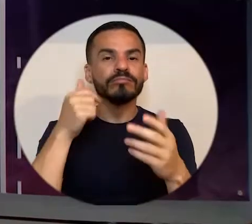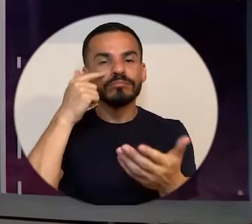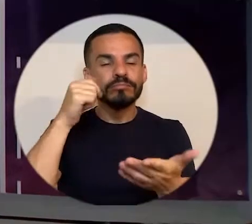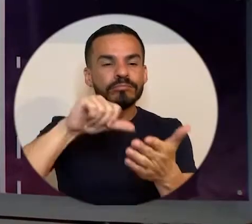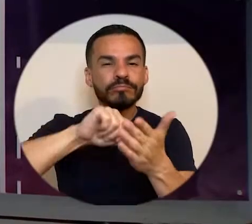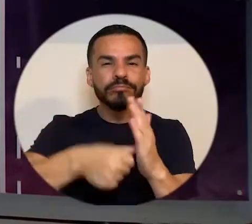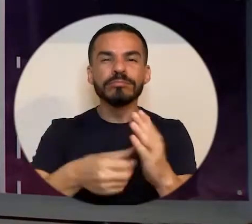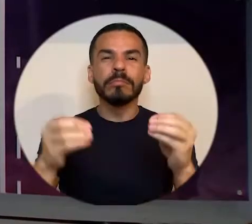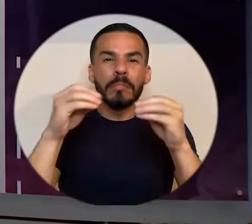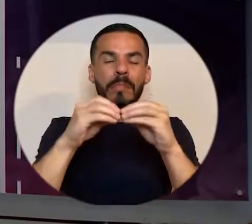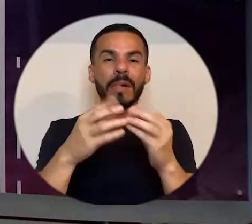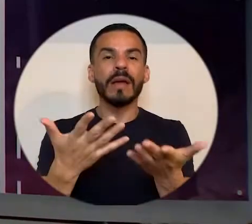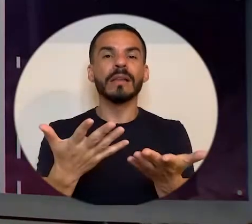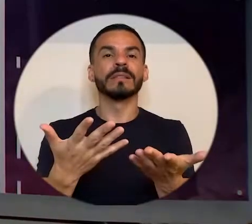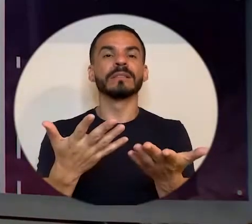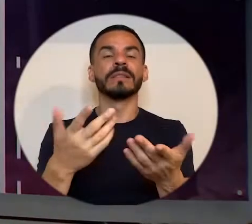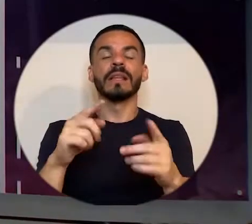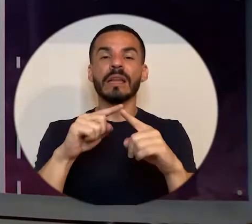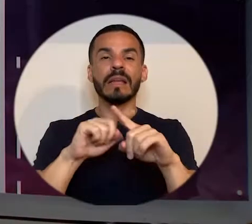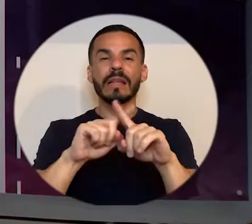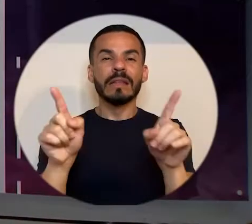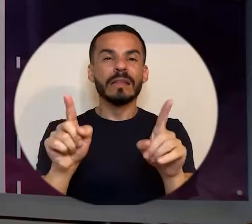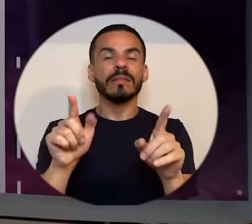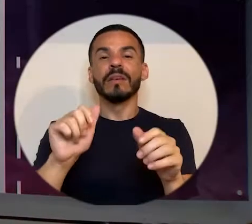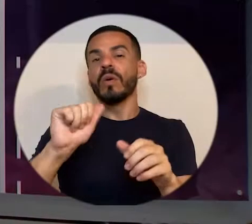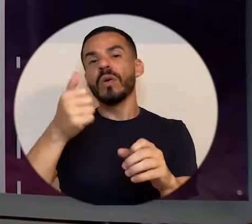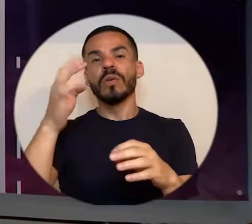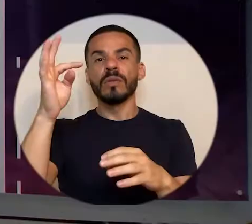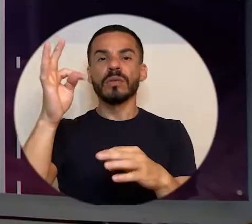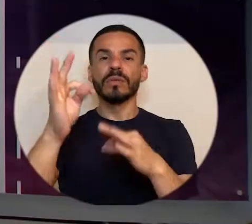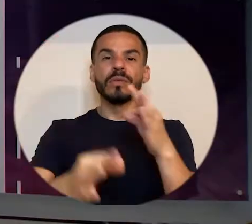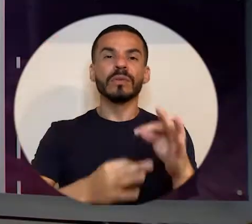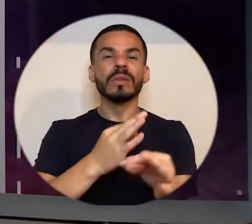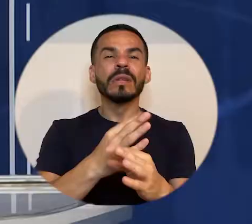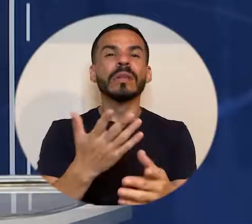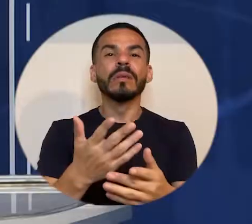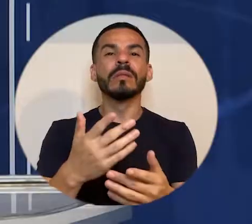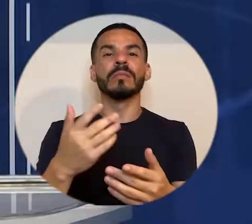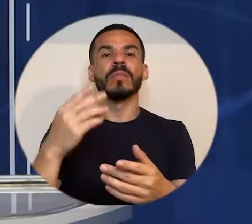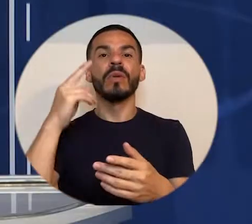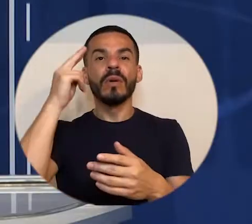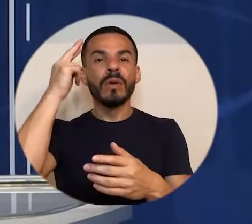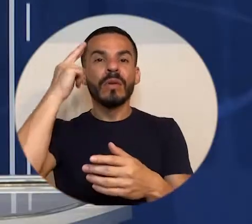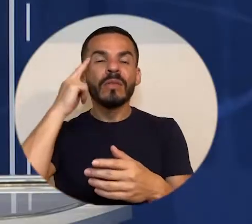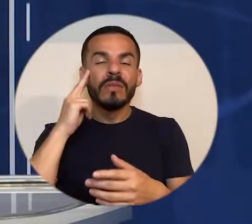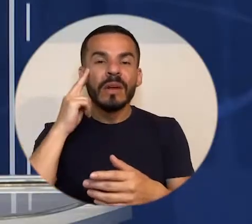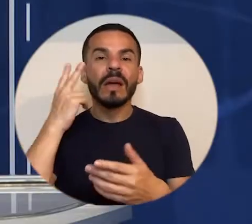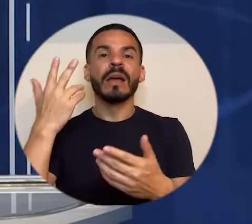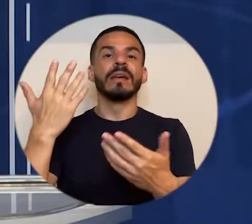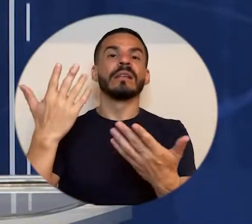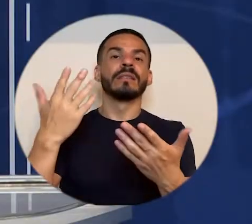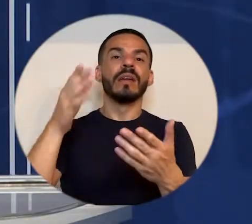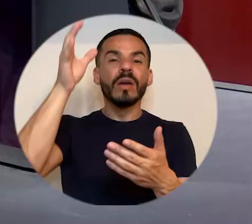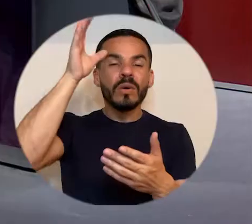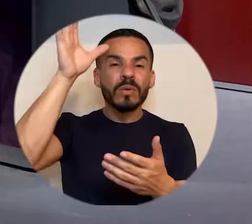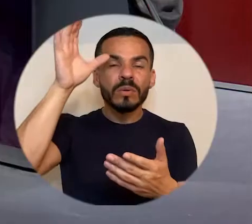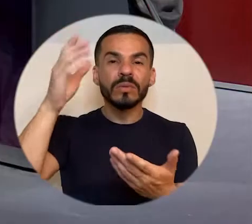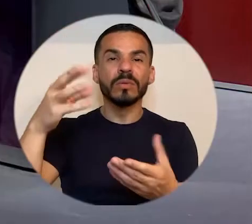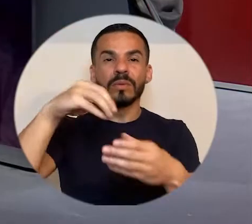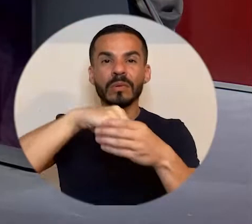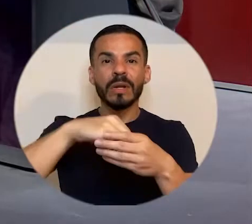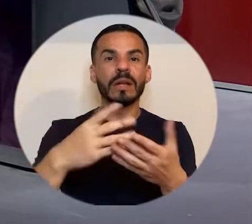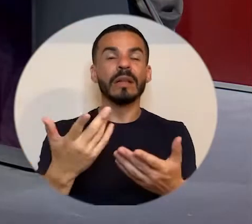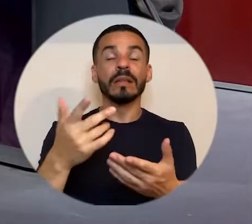años, las diferencias de otro tipo, étnicas, culturales e incluso raciales. De hecho,